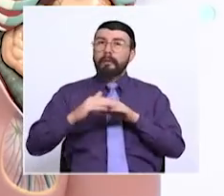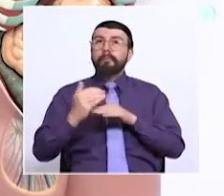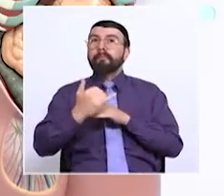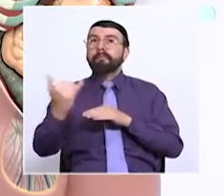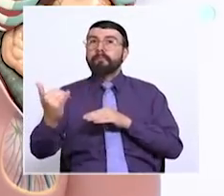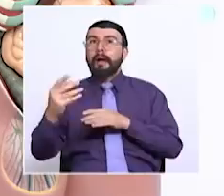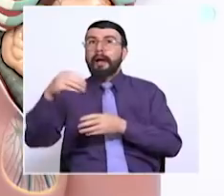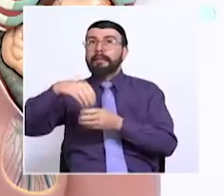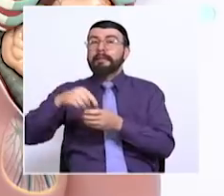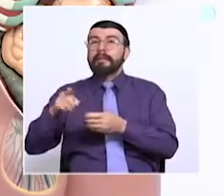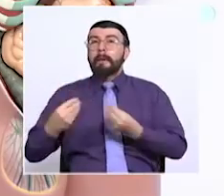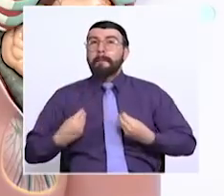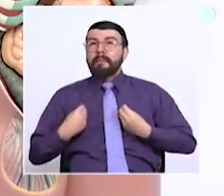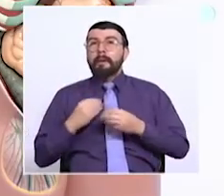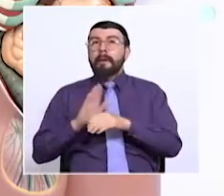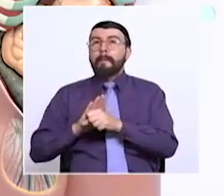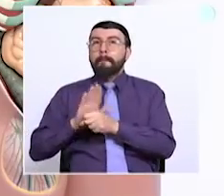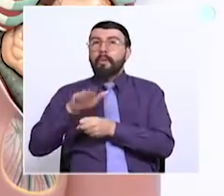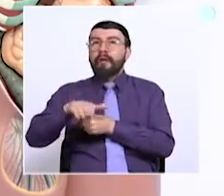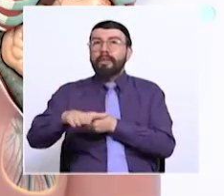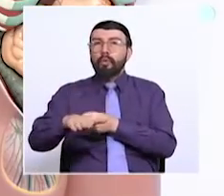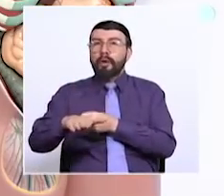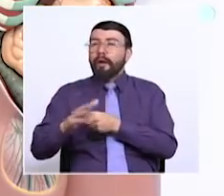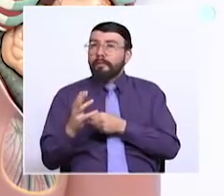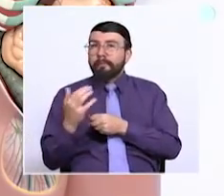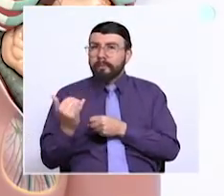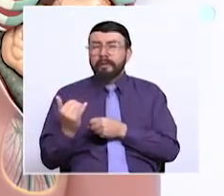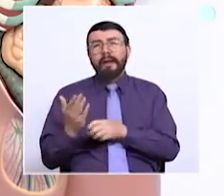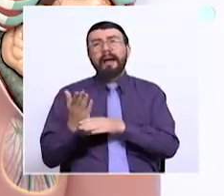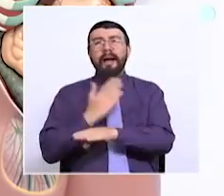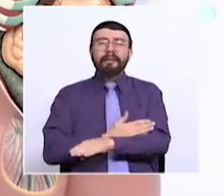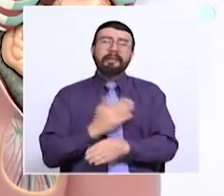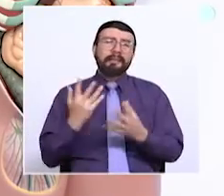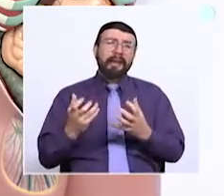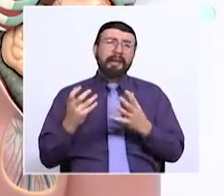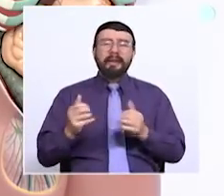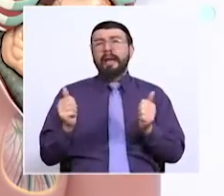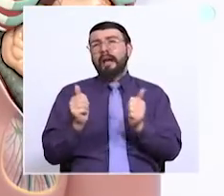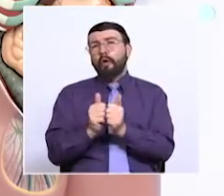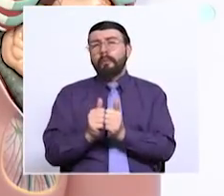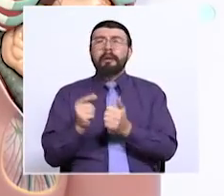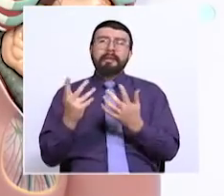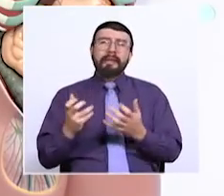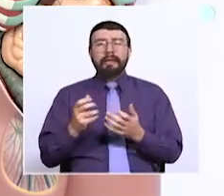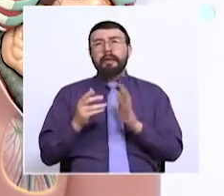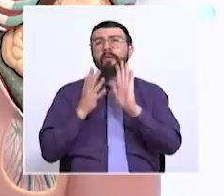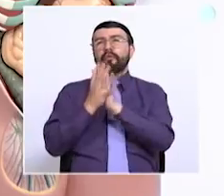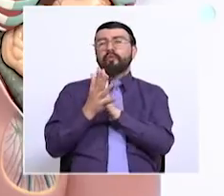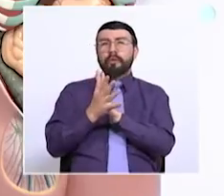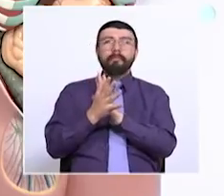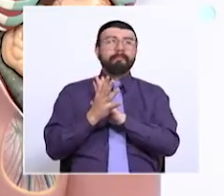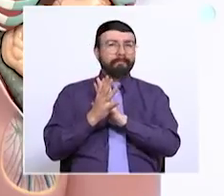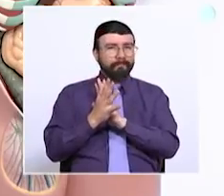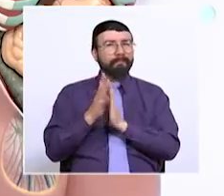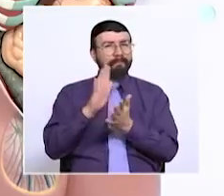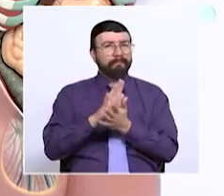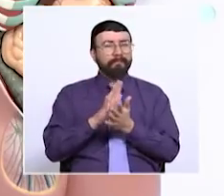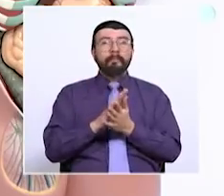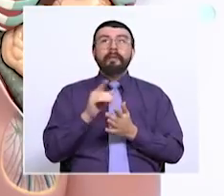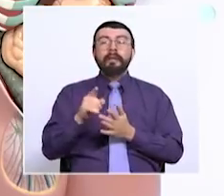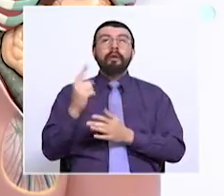Buenaventura, que tanto nos habían pedido como tener ese acompañamiento y demás, que el